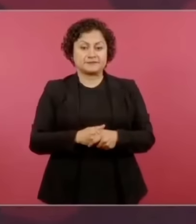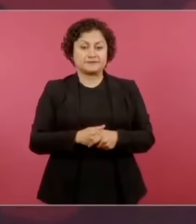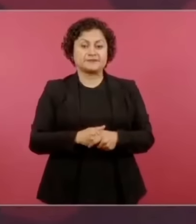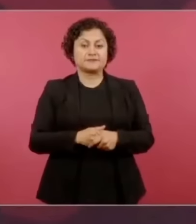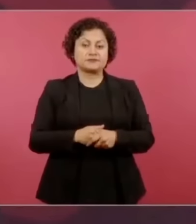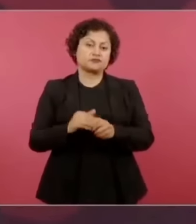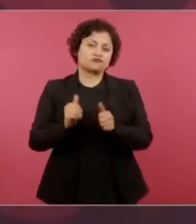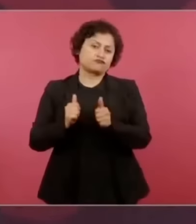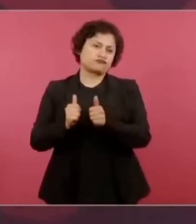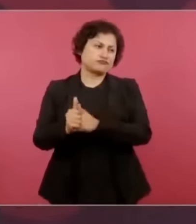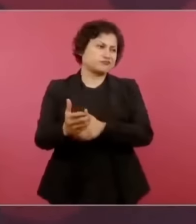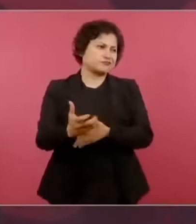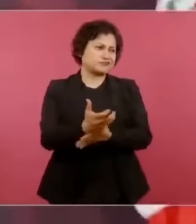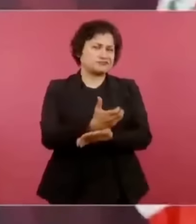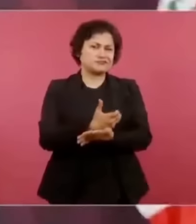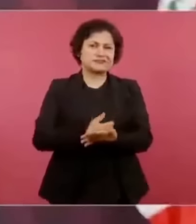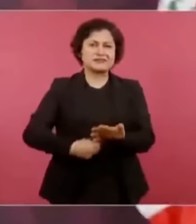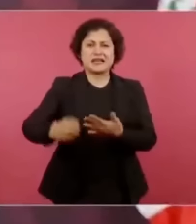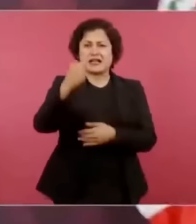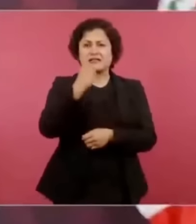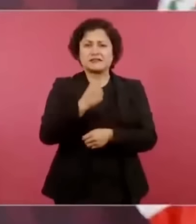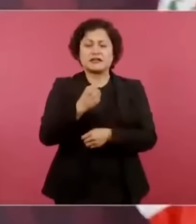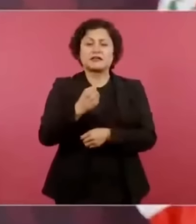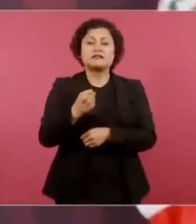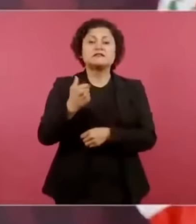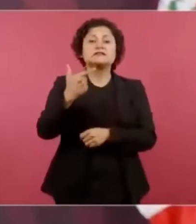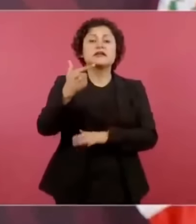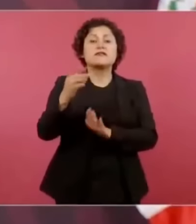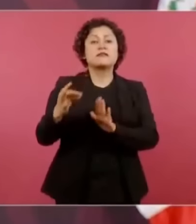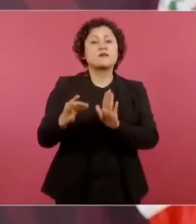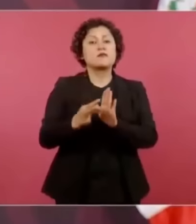Aventaja con más de 7 puntos.